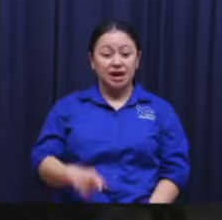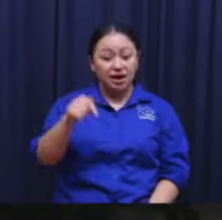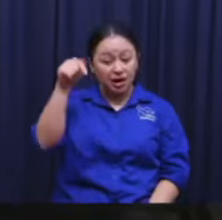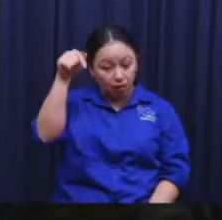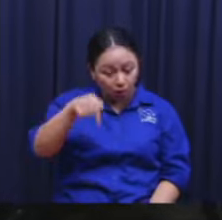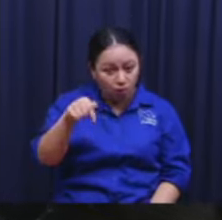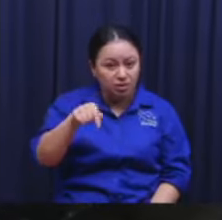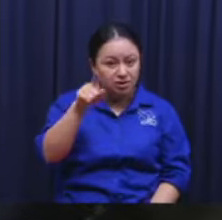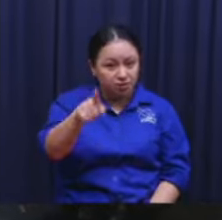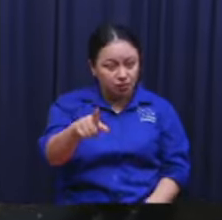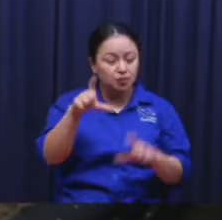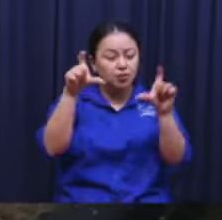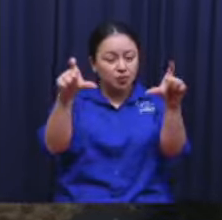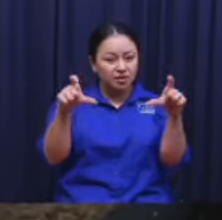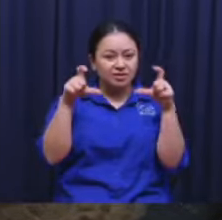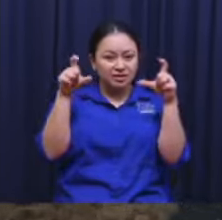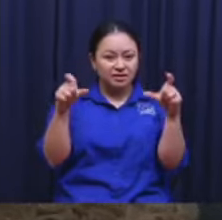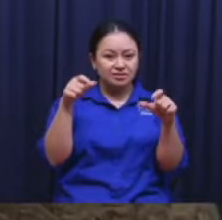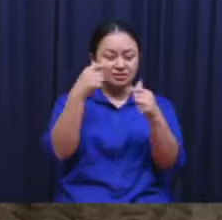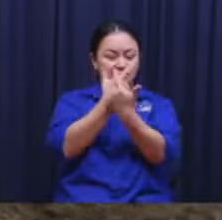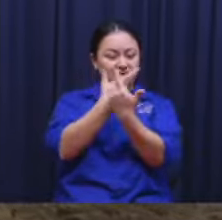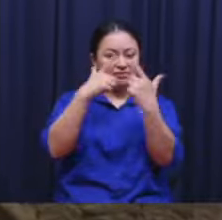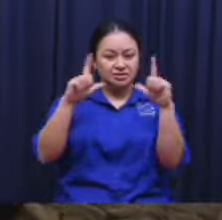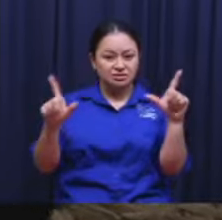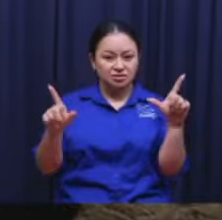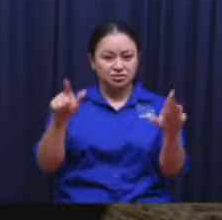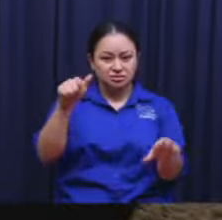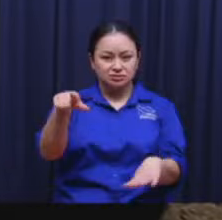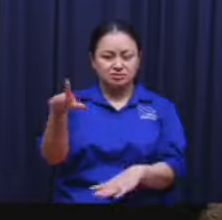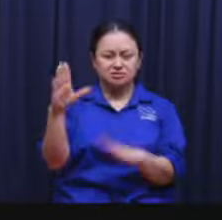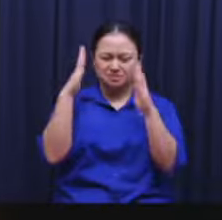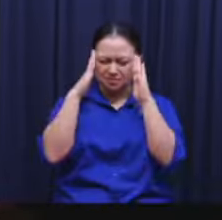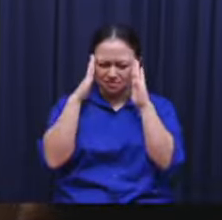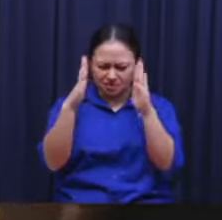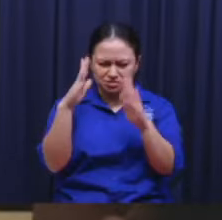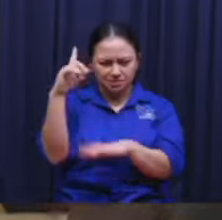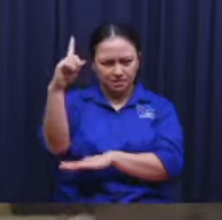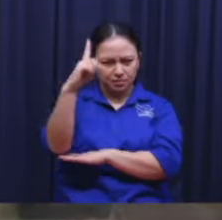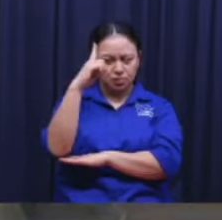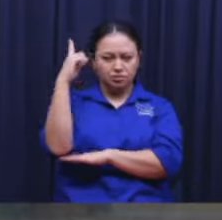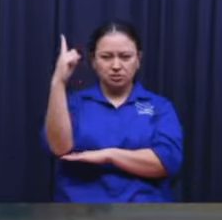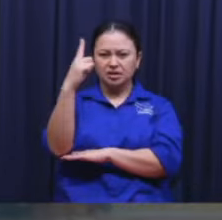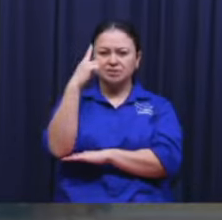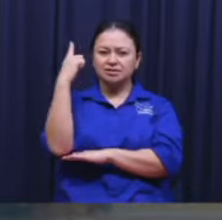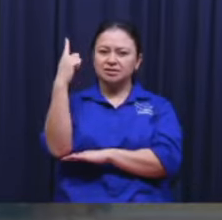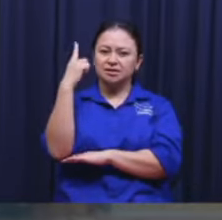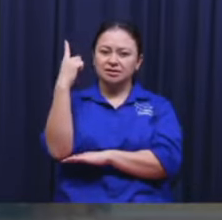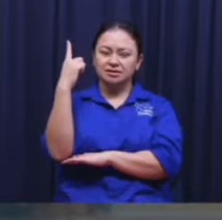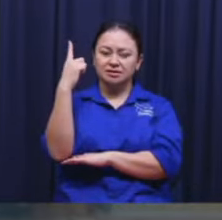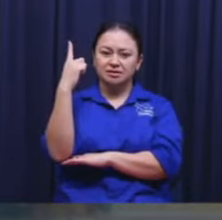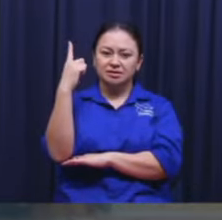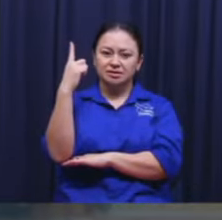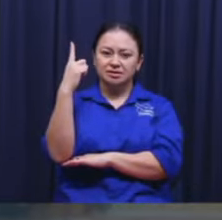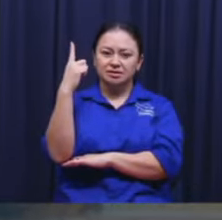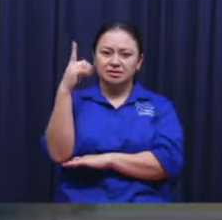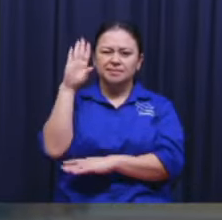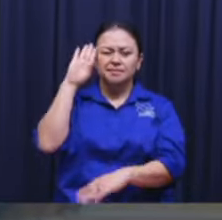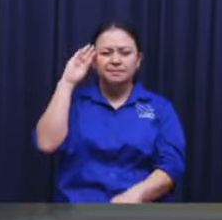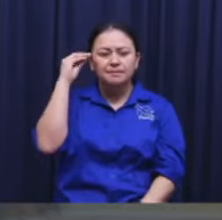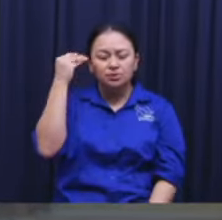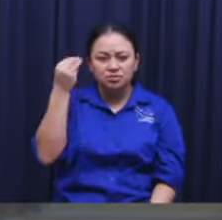cuidarlo. Entonces esto me llama la atención por la palabra que le estoy conversando,